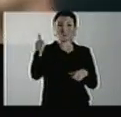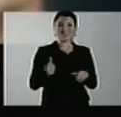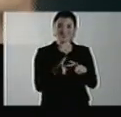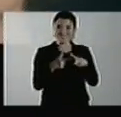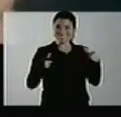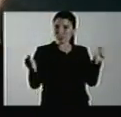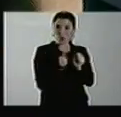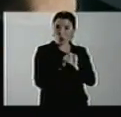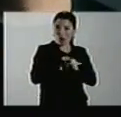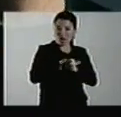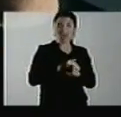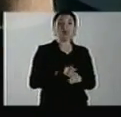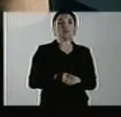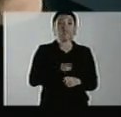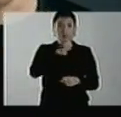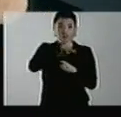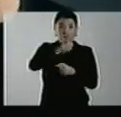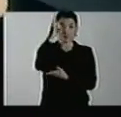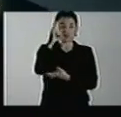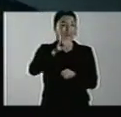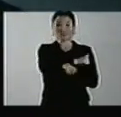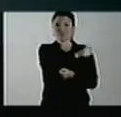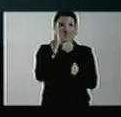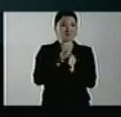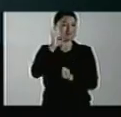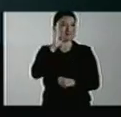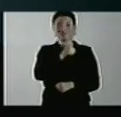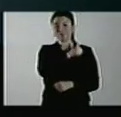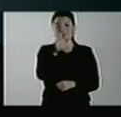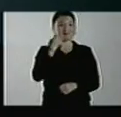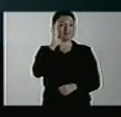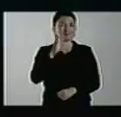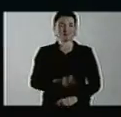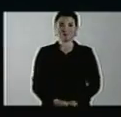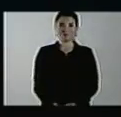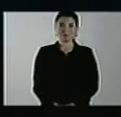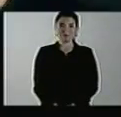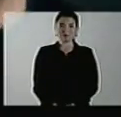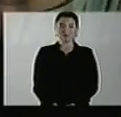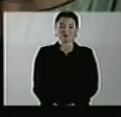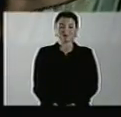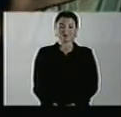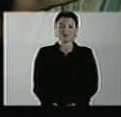con él. Este 15 de diciembre, todos con Michelle. Todos con Michelle.